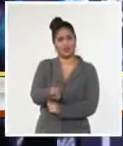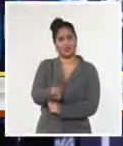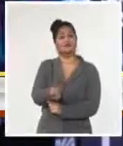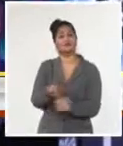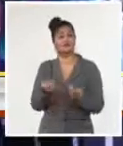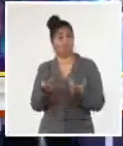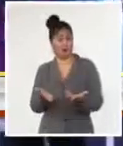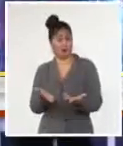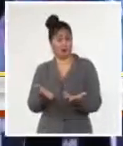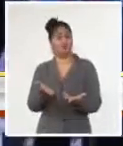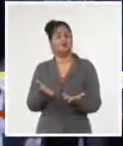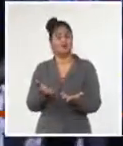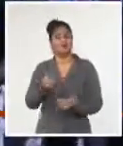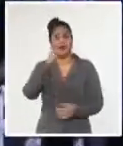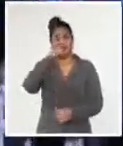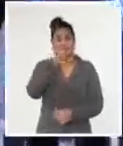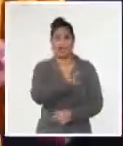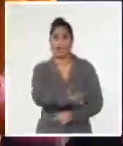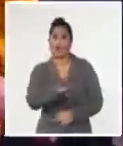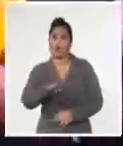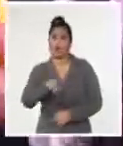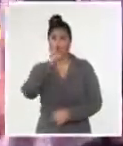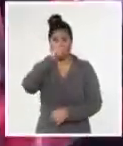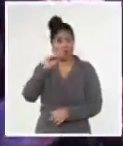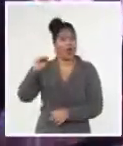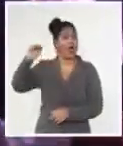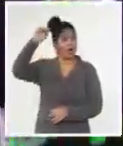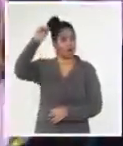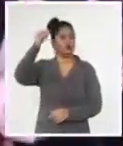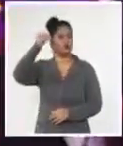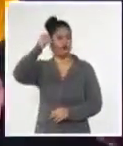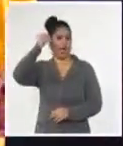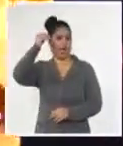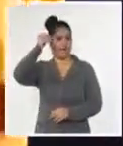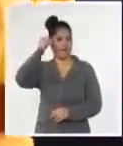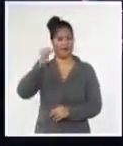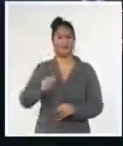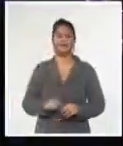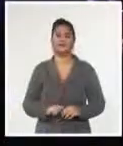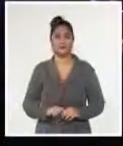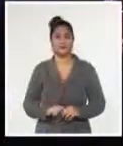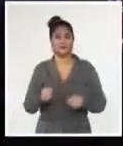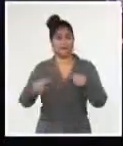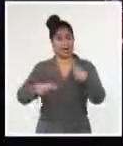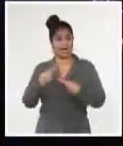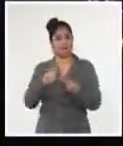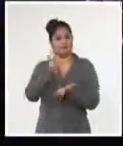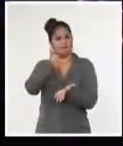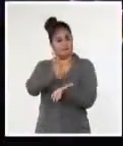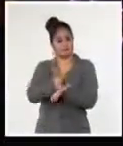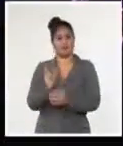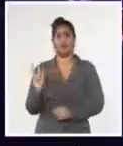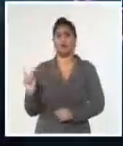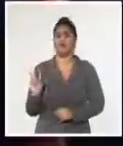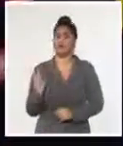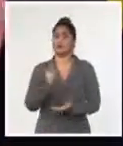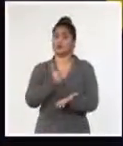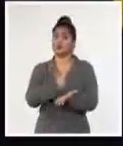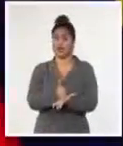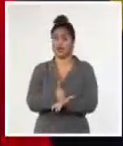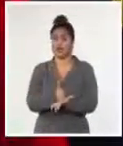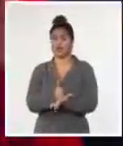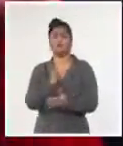para hacer brillar la mejor parte del ser humano. Con esa premisa se realizó en Caracas, la capital venezolana, una gala